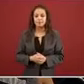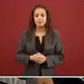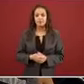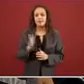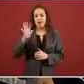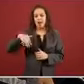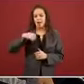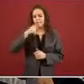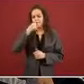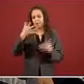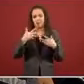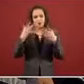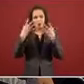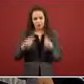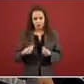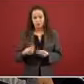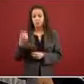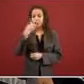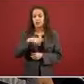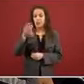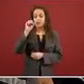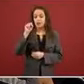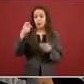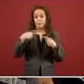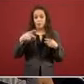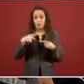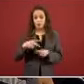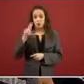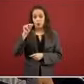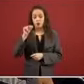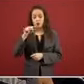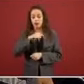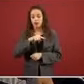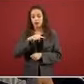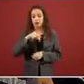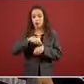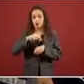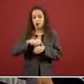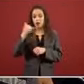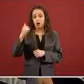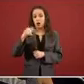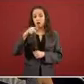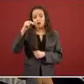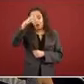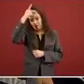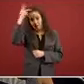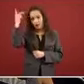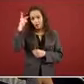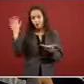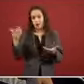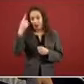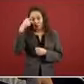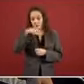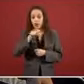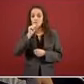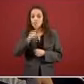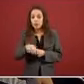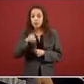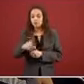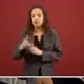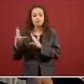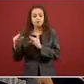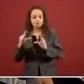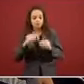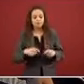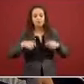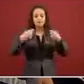a 160 personas, 80 médicos y 80 enfermeras, para que ellos a su vez capacitaran al resto de sus